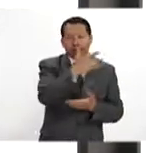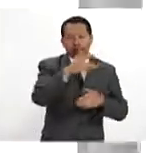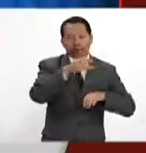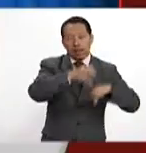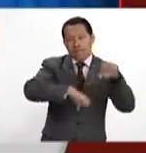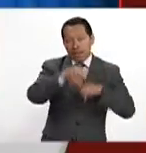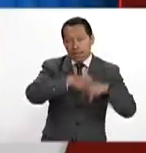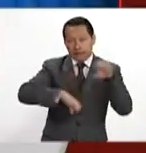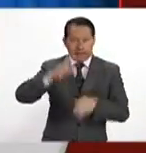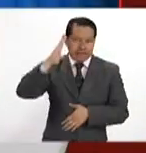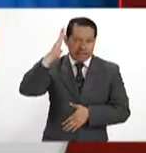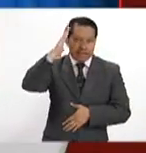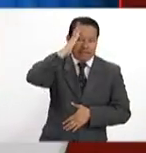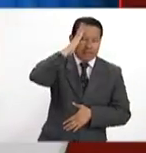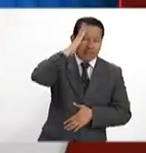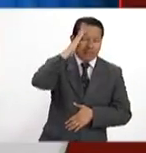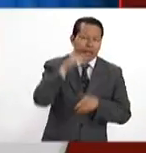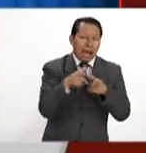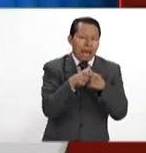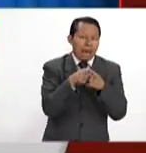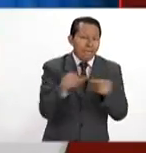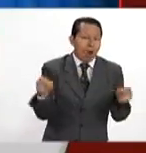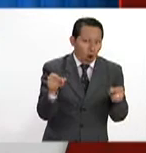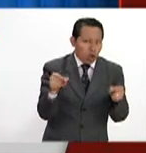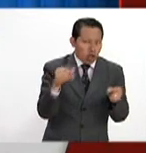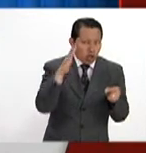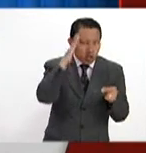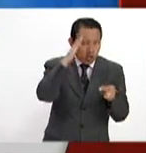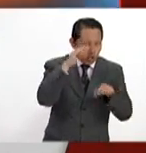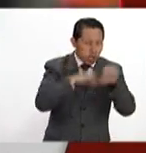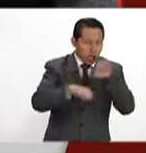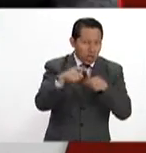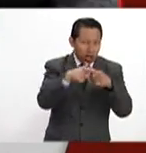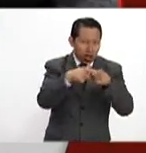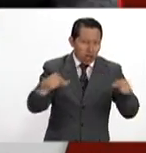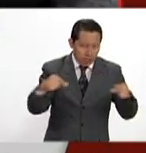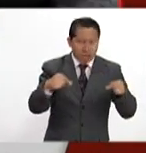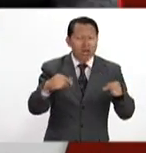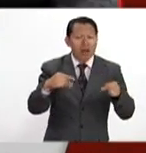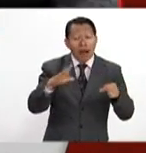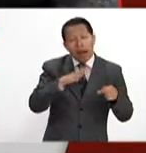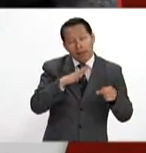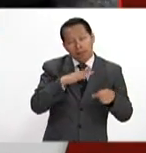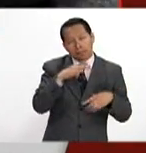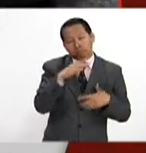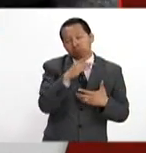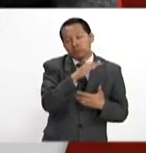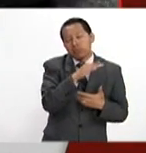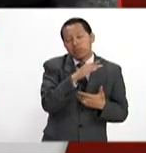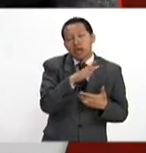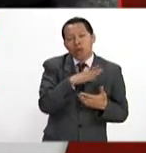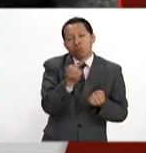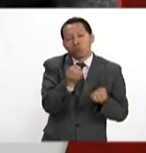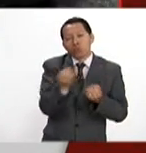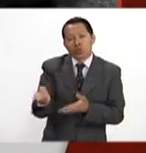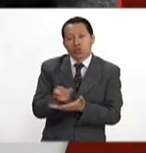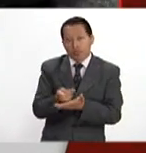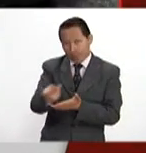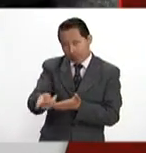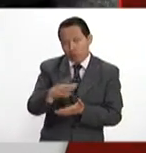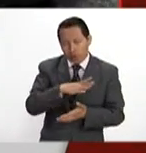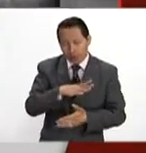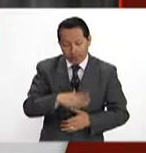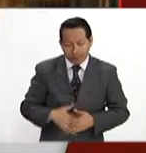líder en el mercado, una empresa japonesa líder en el mercado, que generosamente ha aportado los premios en esta ocasión.